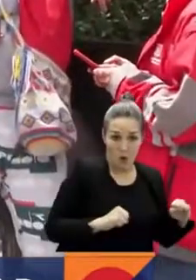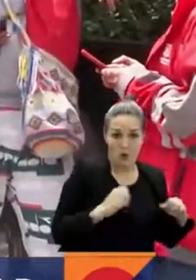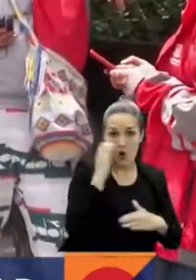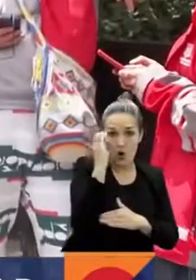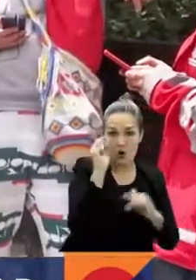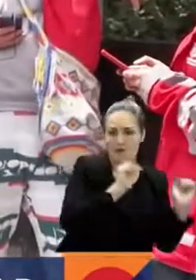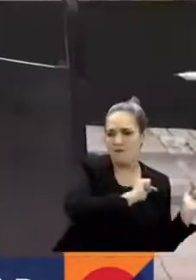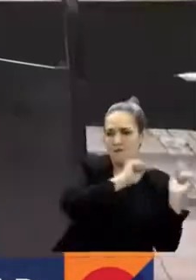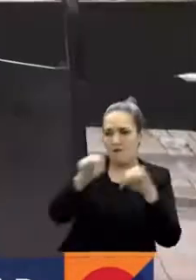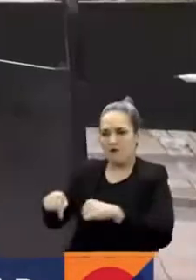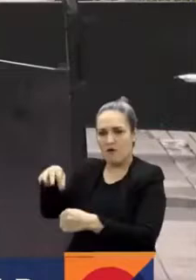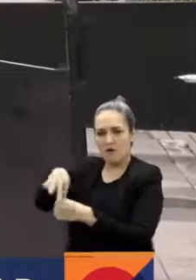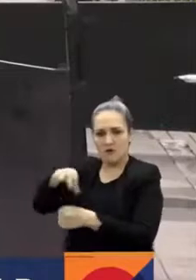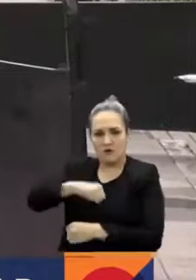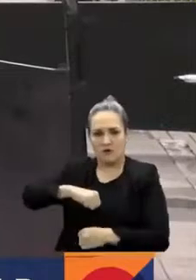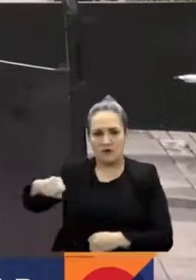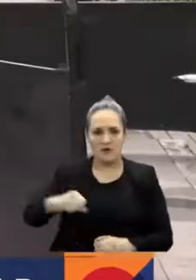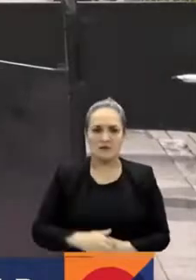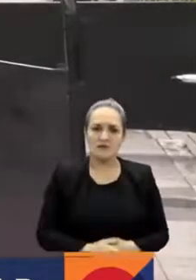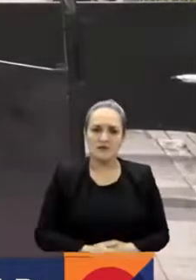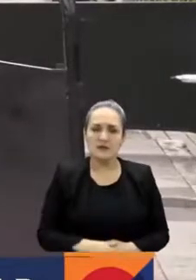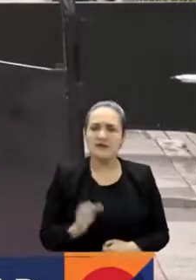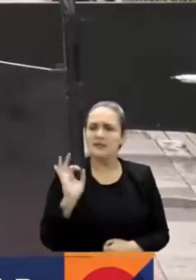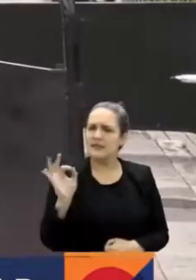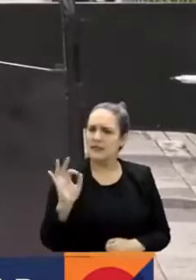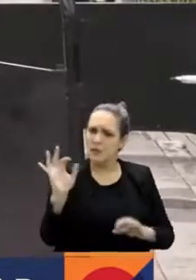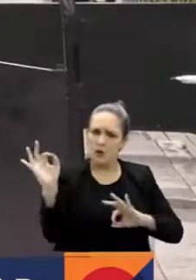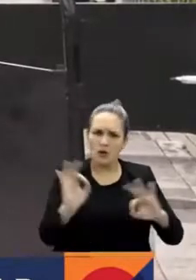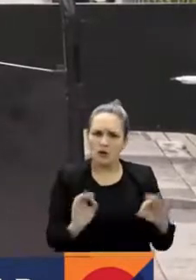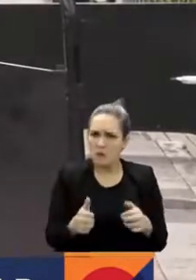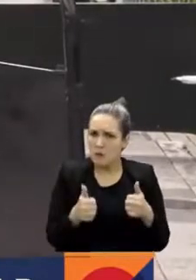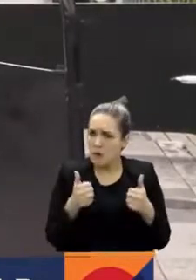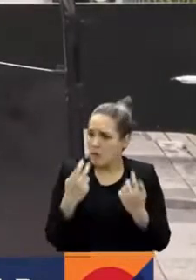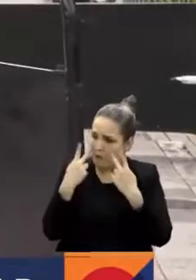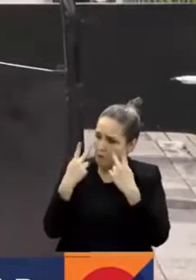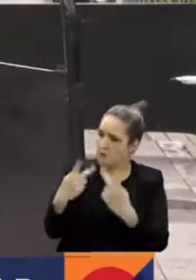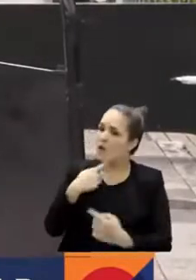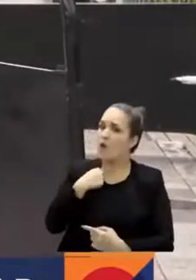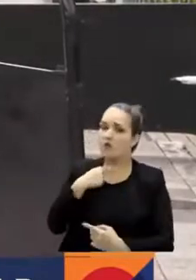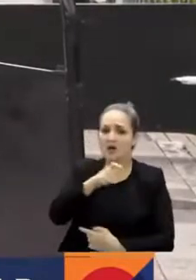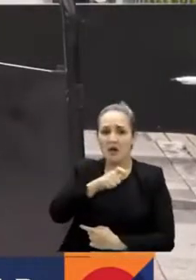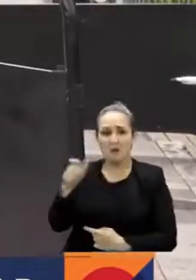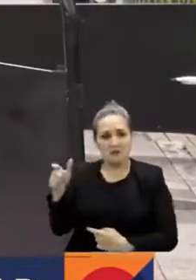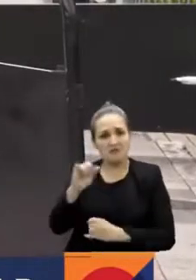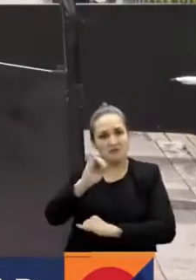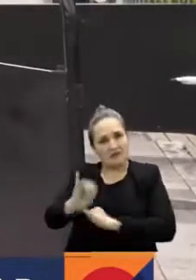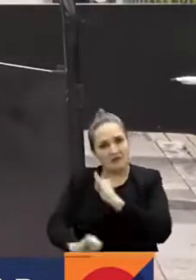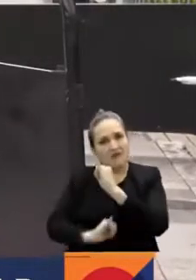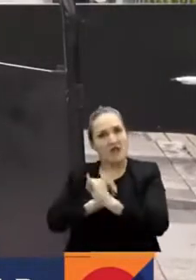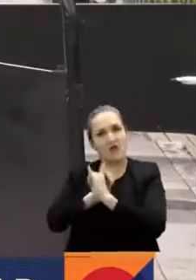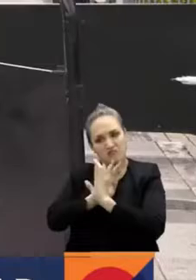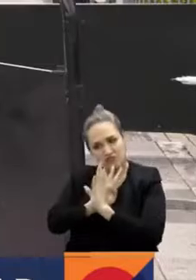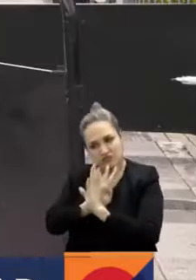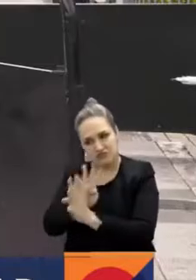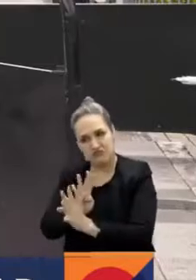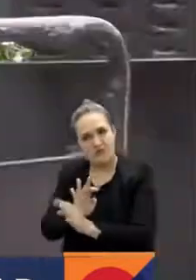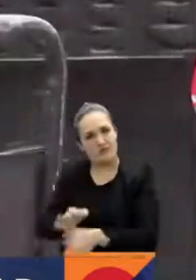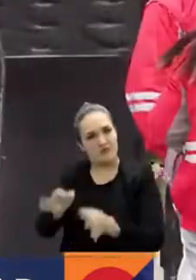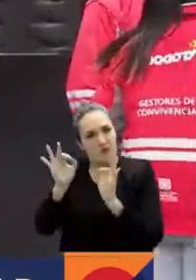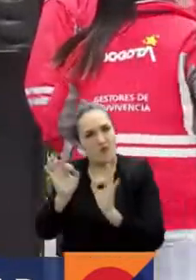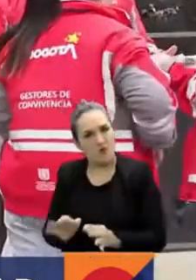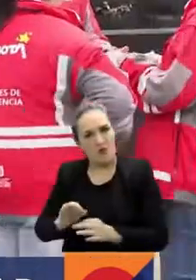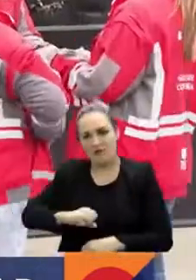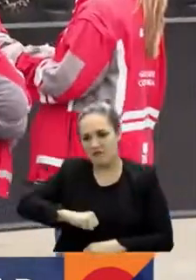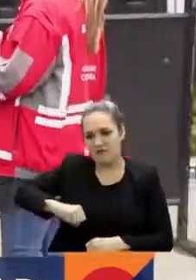derecho al voto. Siempre ha sido organizado, la verdad, pero muy bien. Me gusta ver que la gente en el extranjero también cumpla con su deber